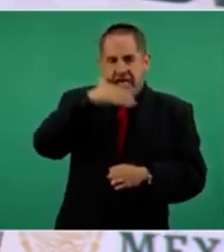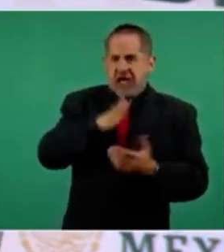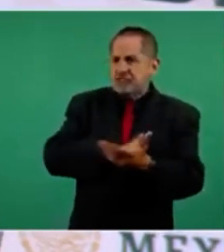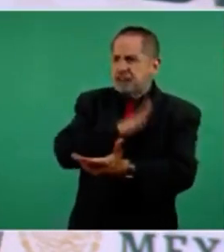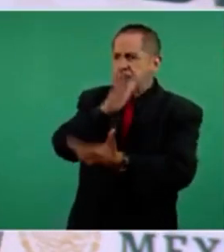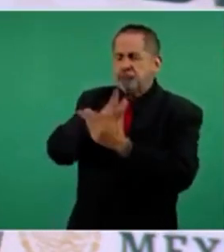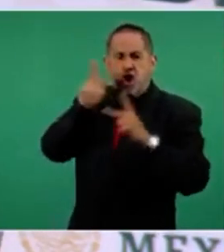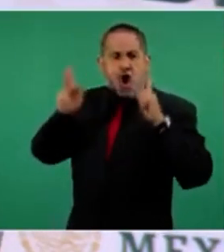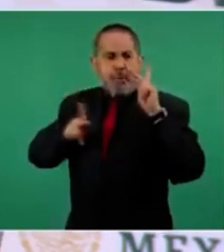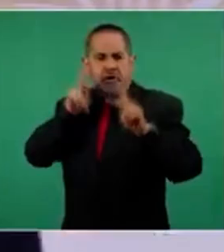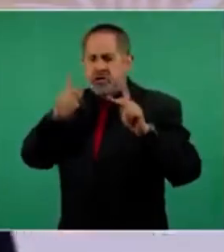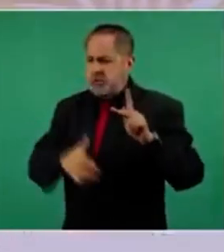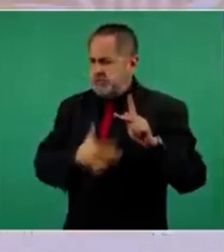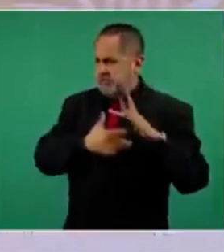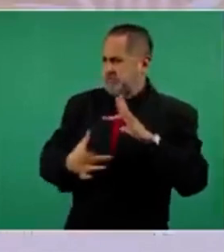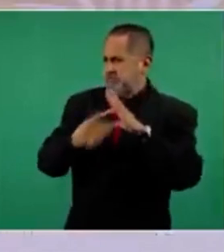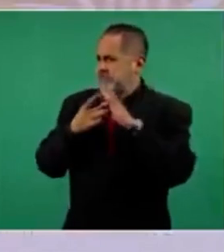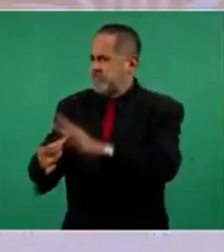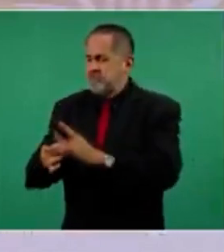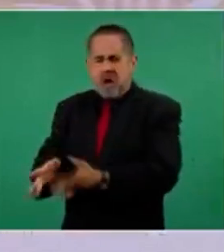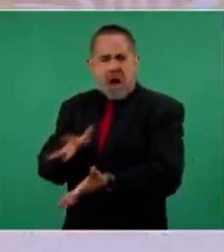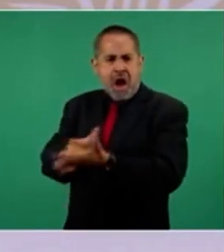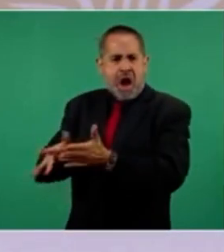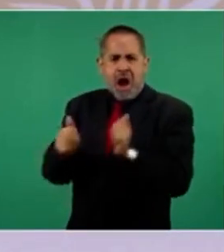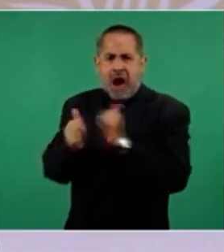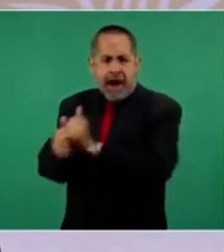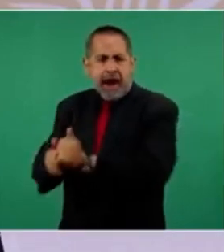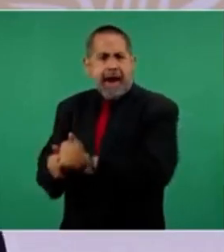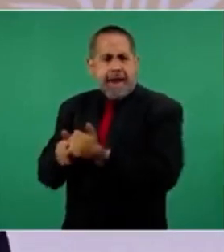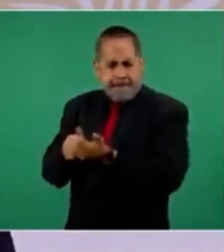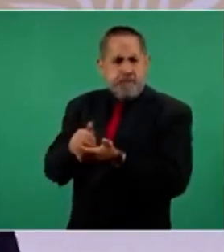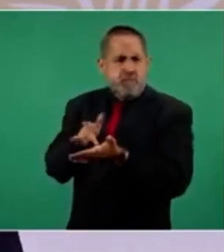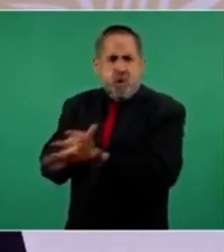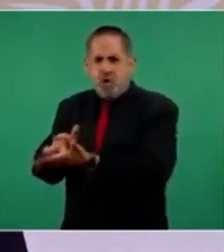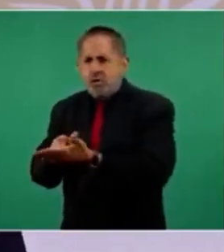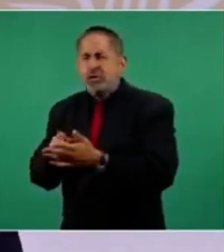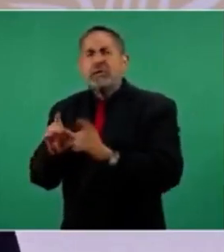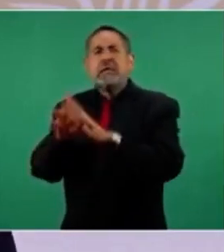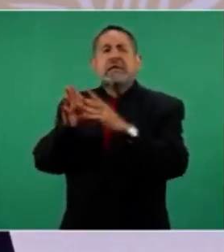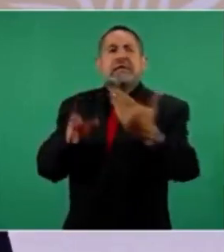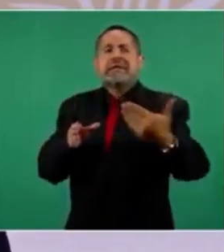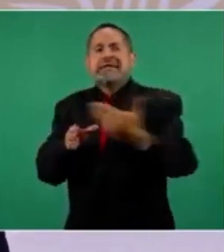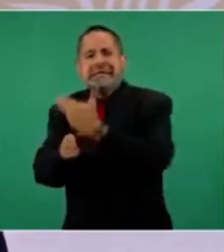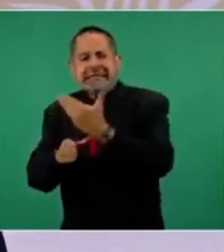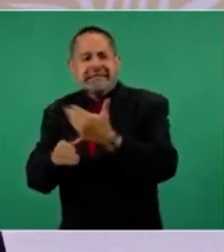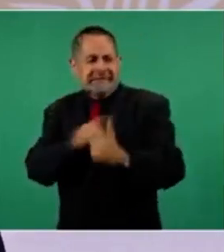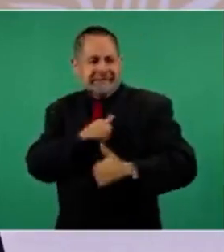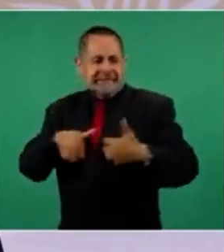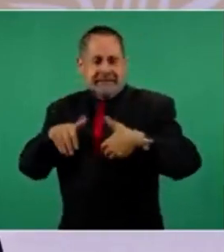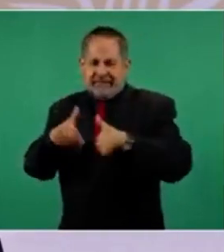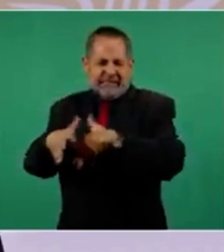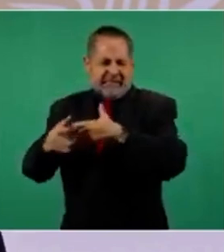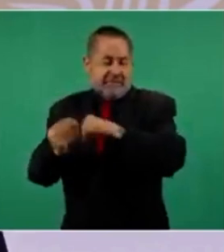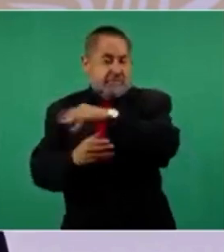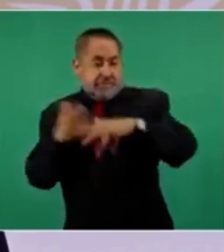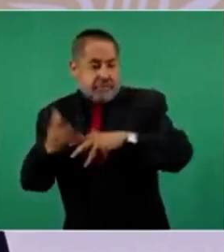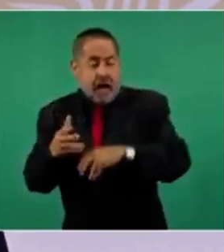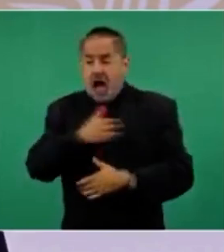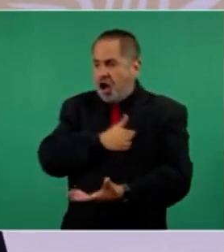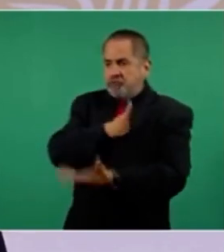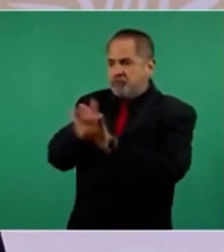Su voluntad de estar junto a nuestro pueblo a raíz de la invasión mercenaria por Playa Girón en